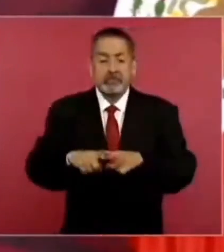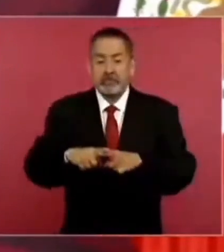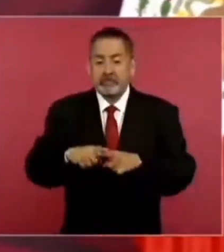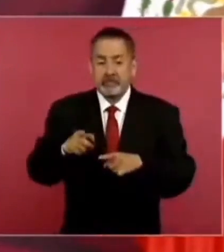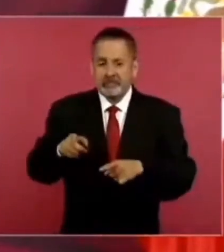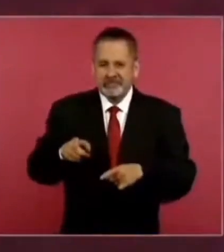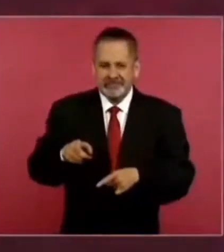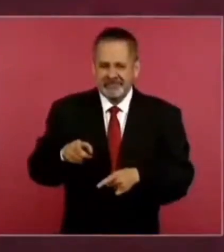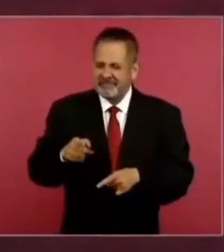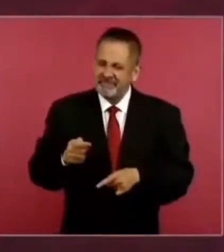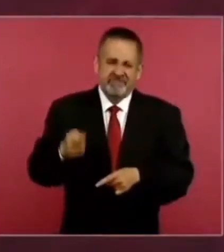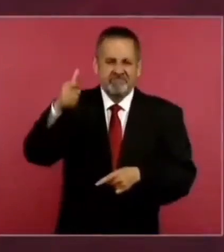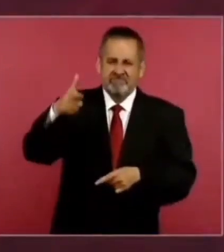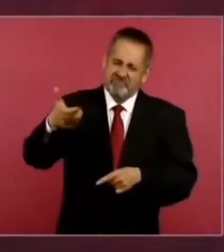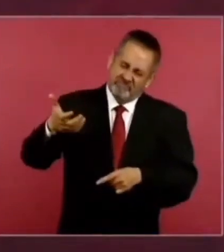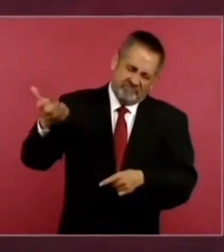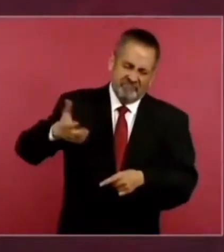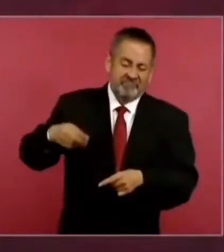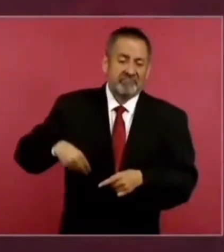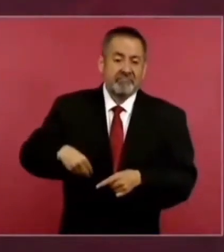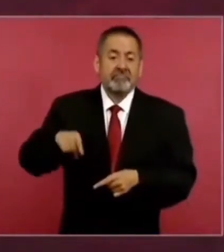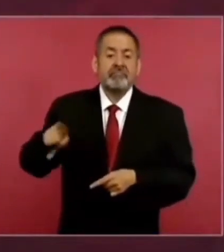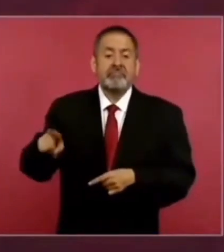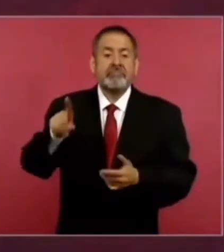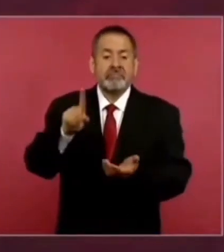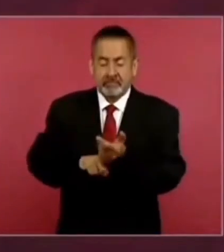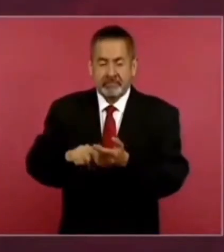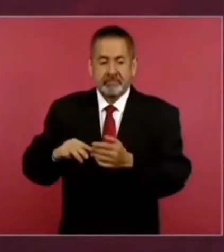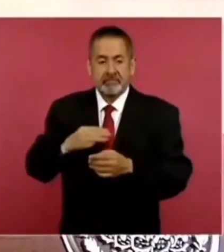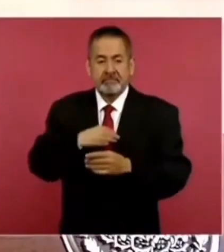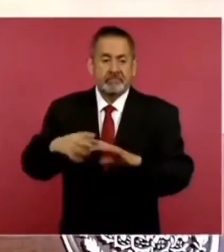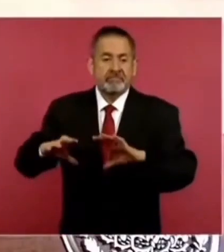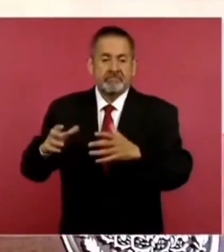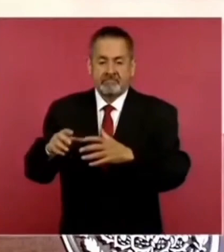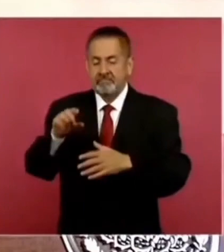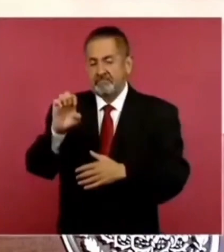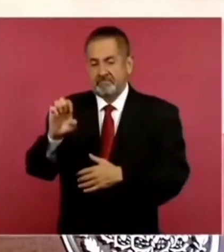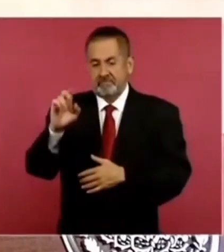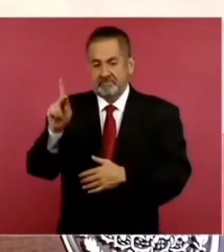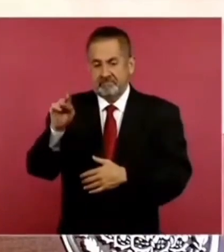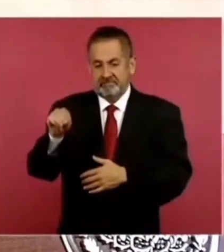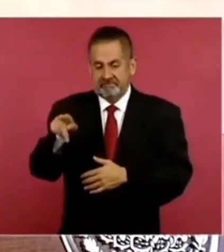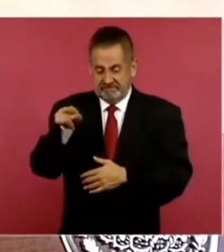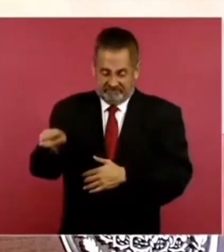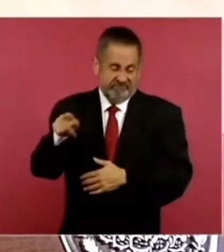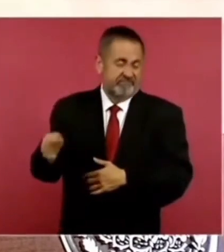participaron de manera directa fueron miembros del Estado Mayor Presidencial.